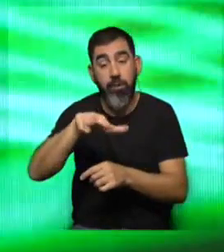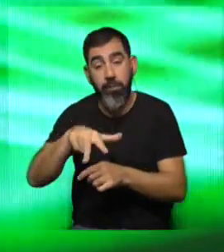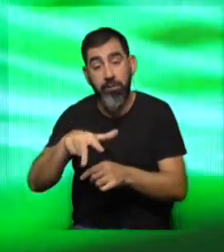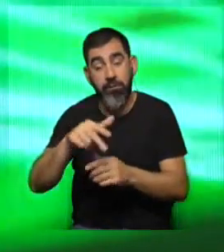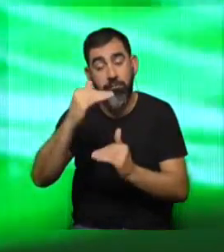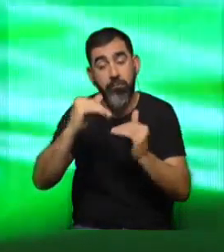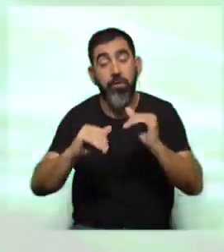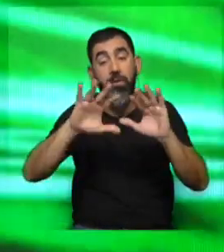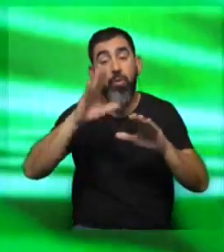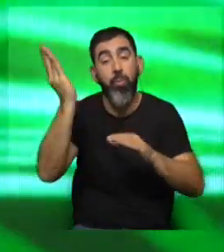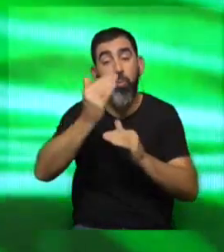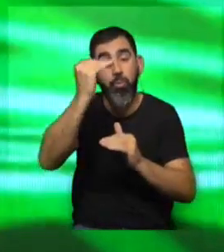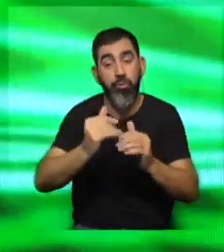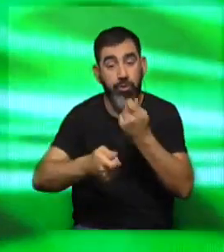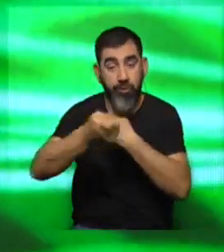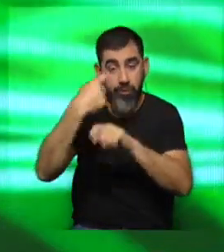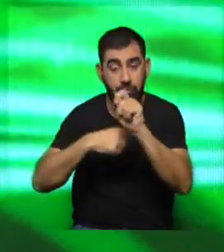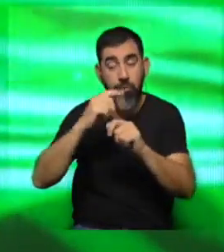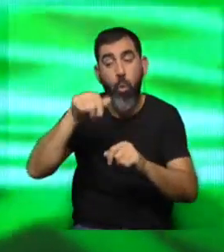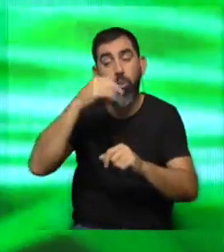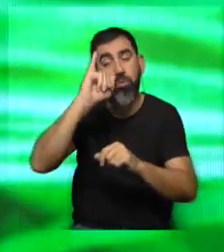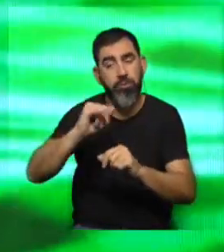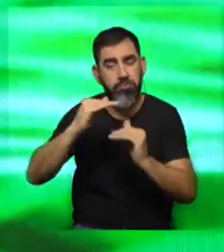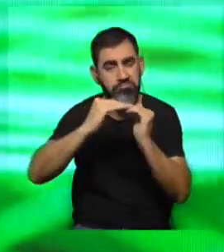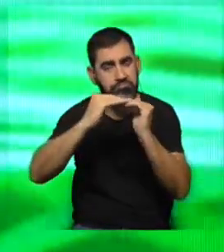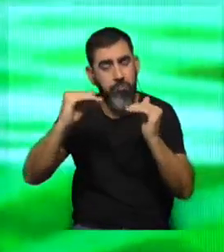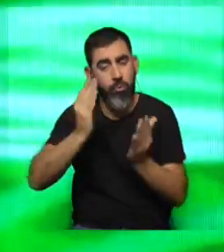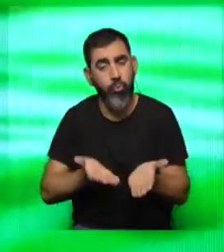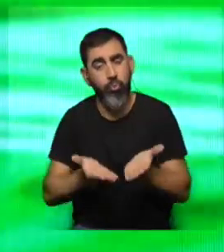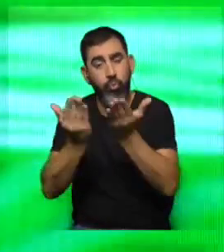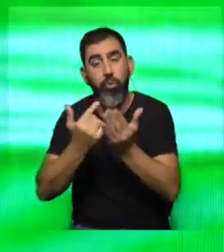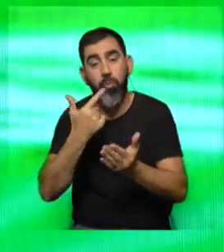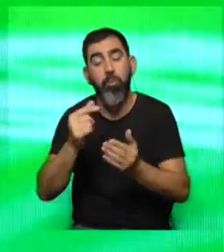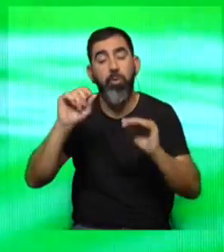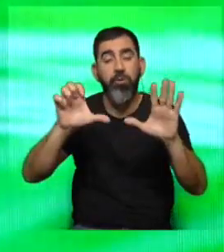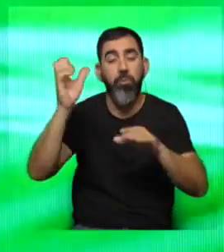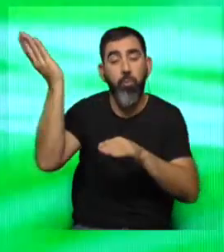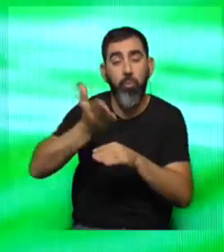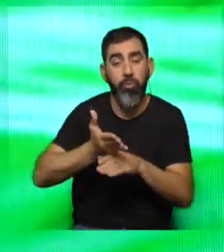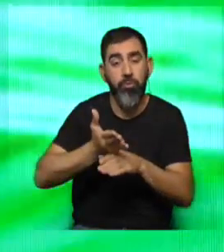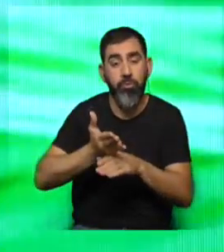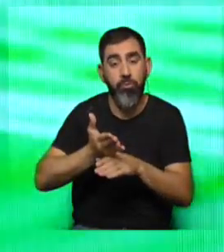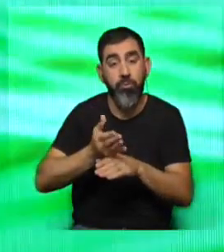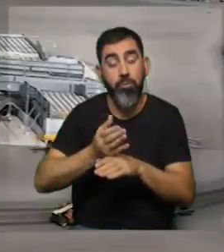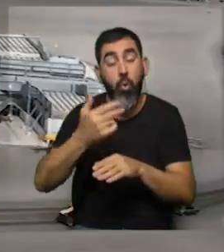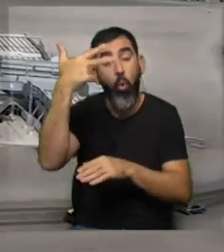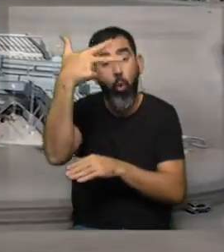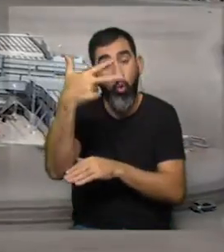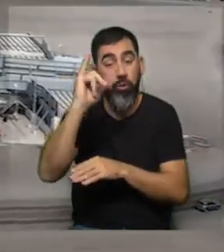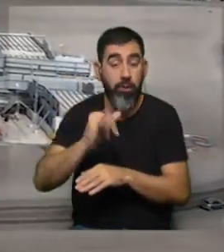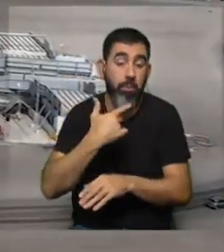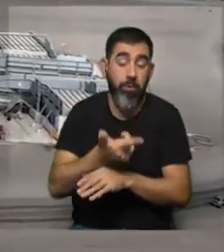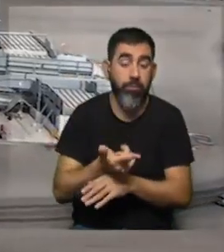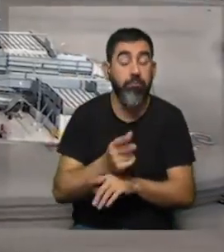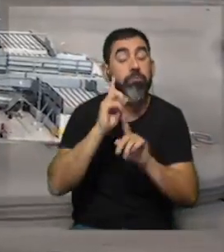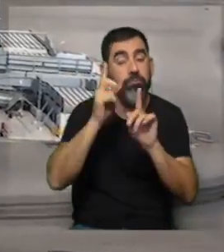vemos una caída de un 10% hay otros rubros que sí que se han mantenido y han crecido por ejemplo alrededor de un seis por ciento sí hoteles donde